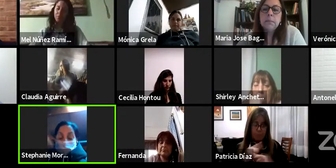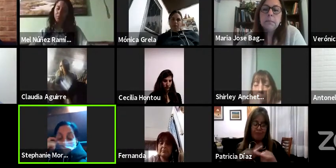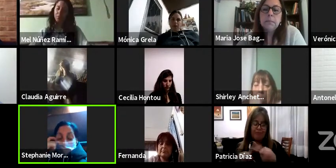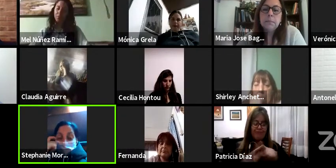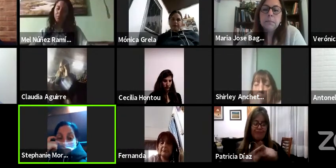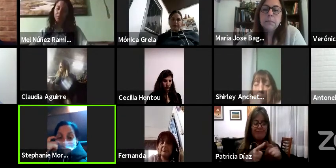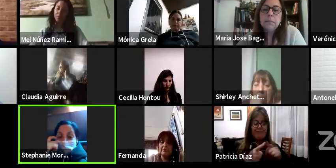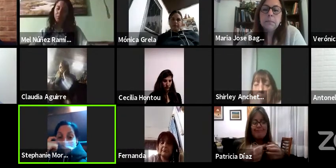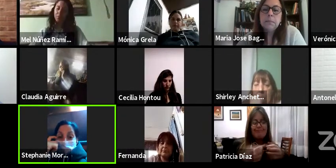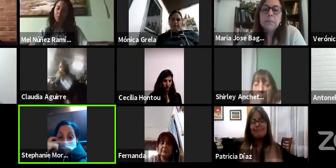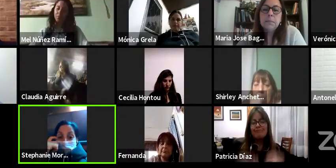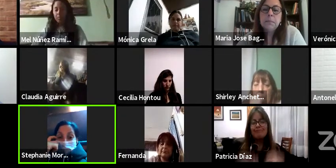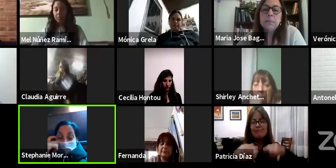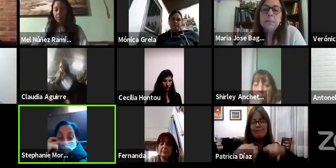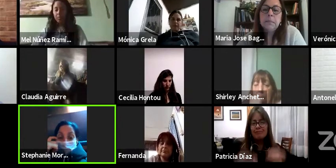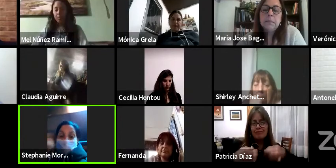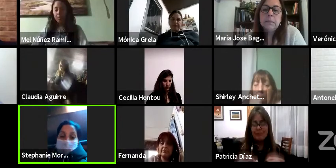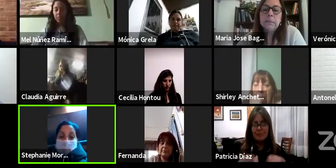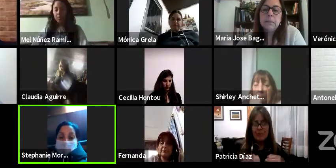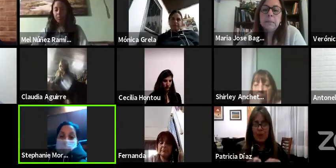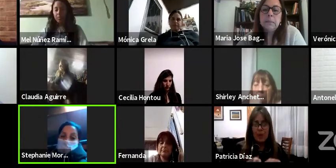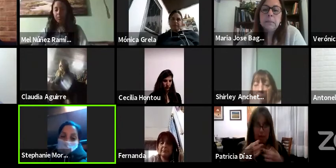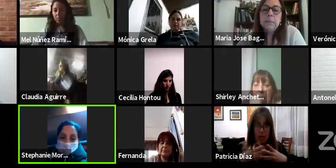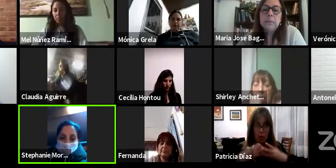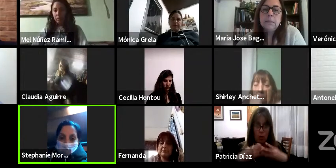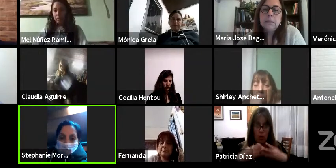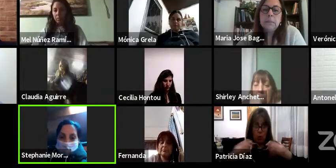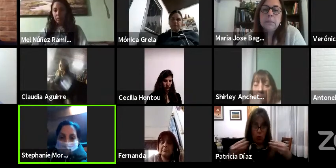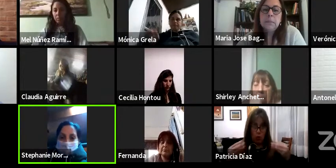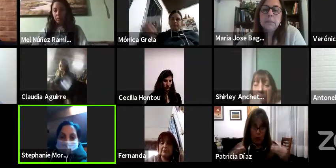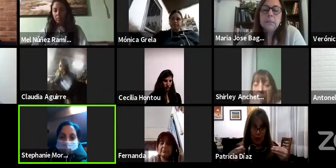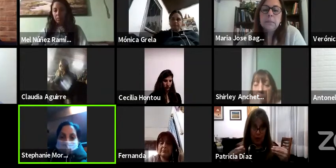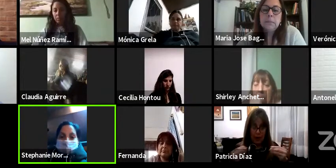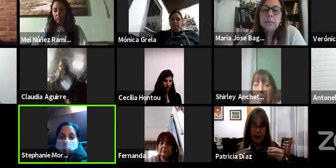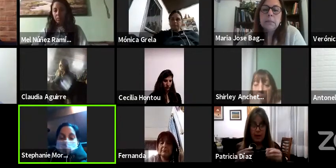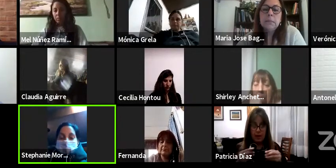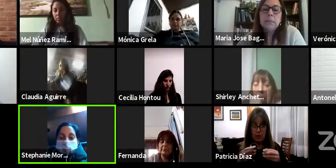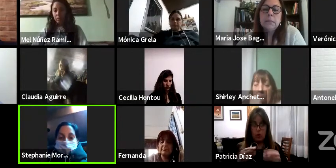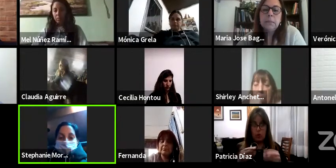estoy en la escuela con ella, pero también estoy más horas con ella.